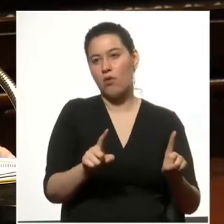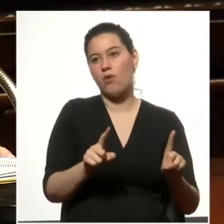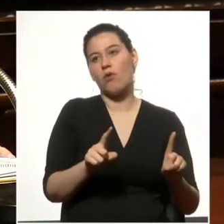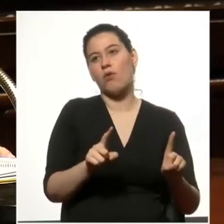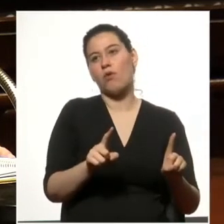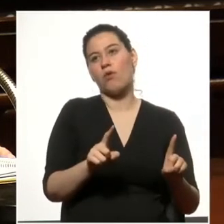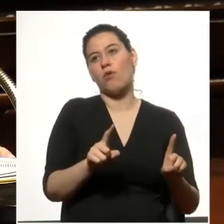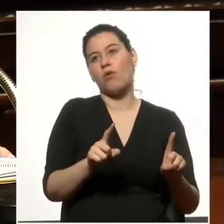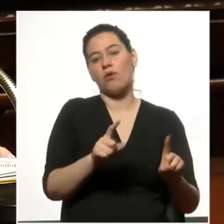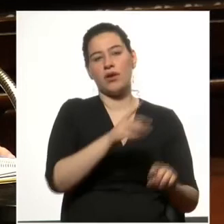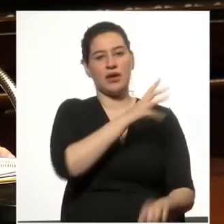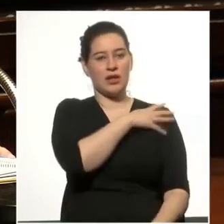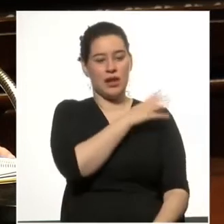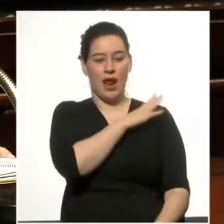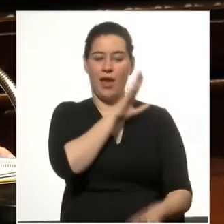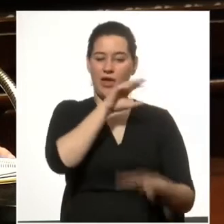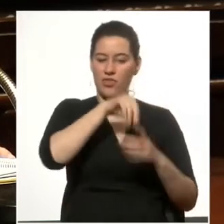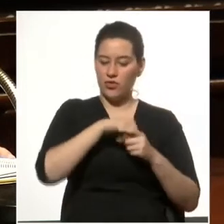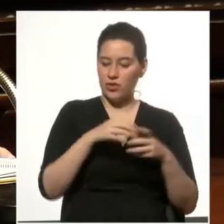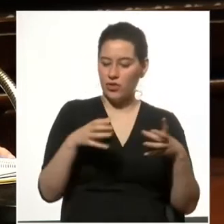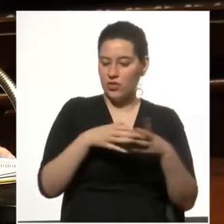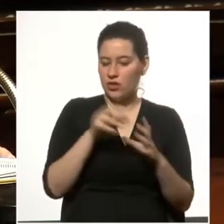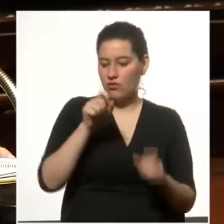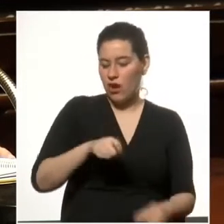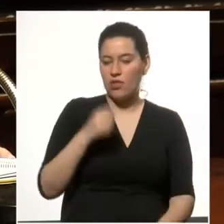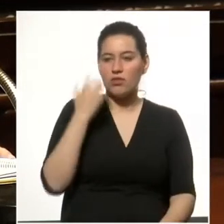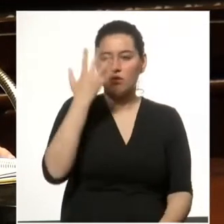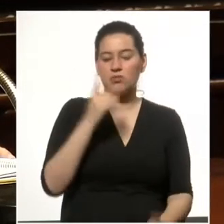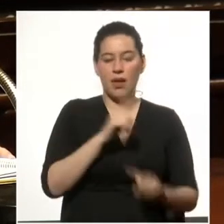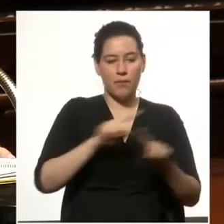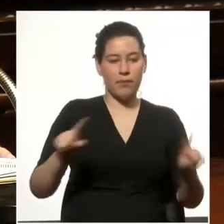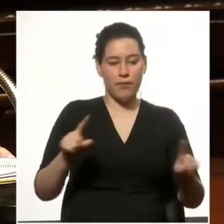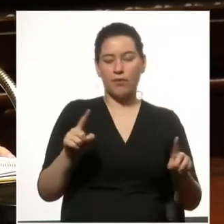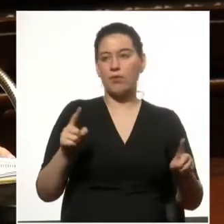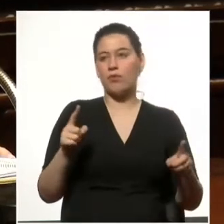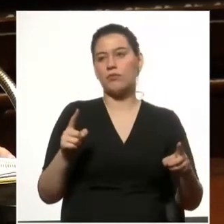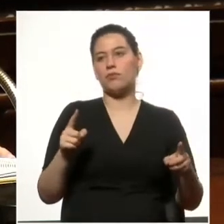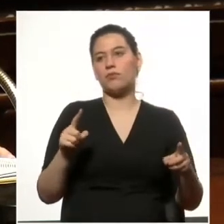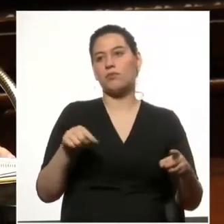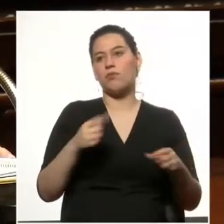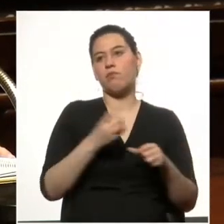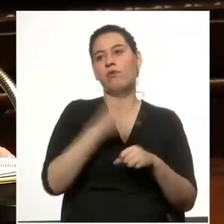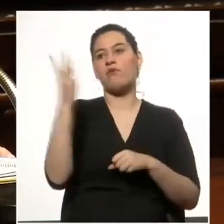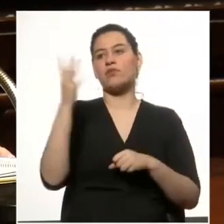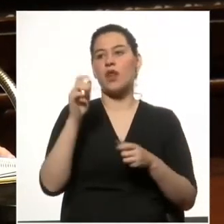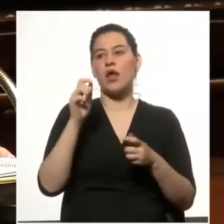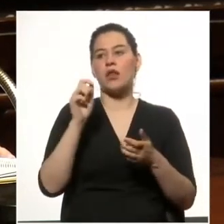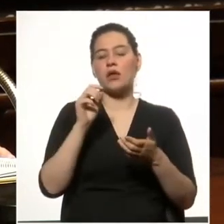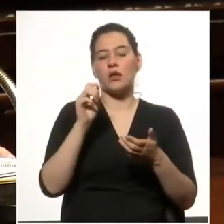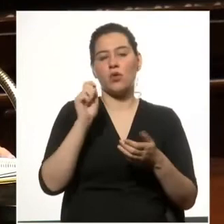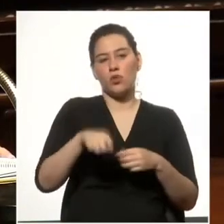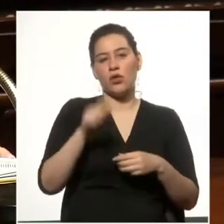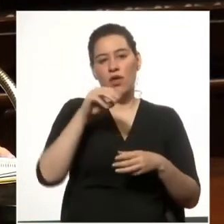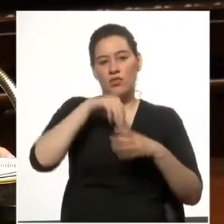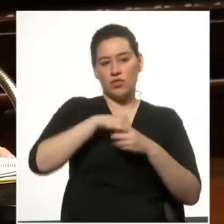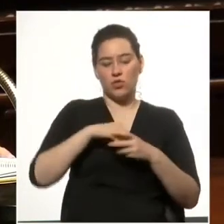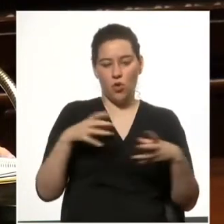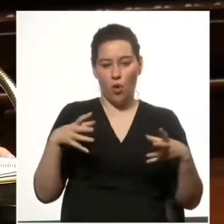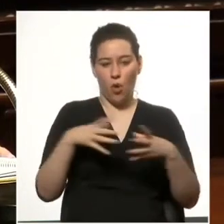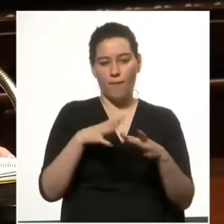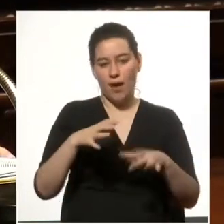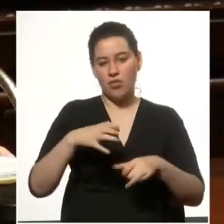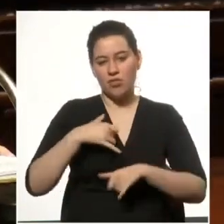discernimientos para con los generales integrantes del Tribunal de Honor, ni para los profesionales jurídicos del Comando General